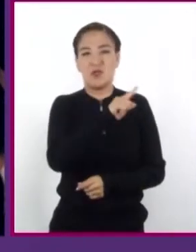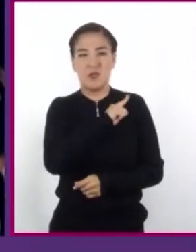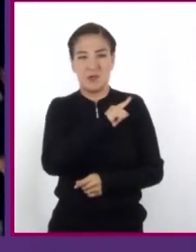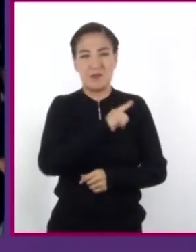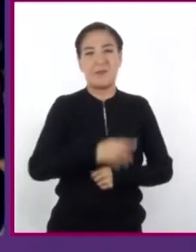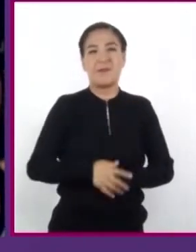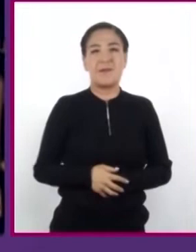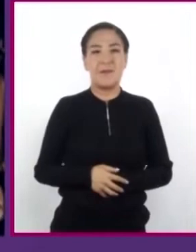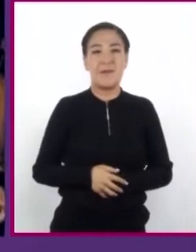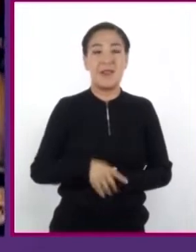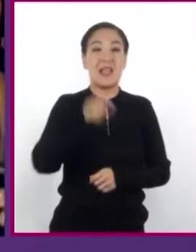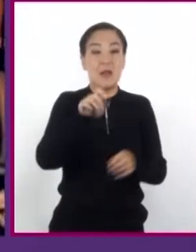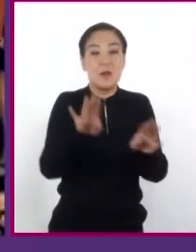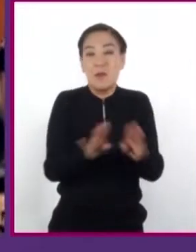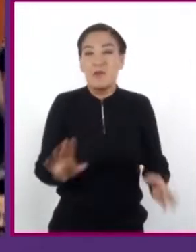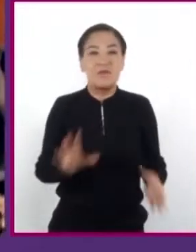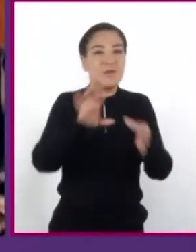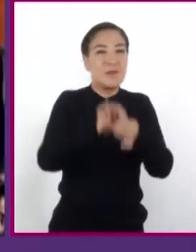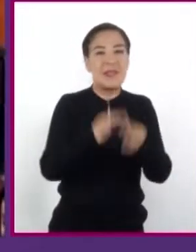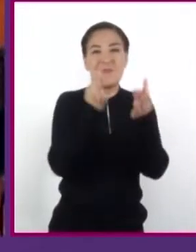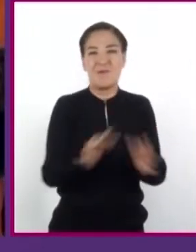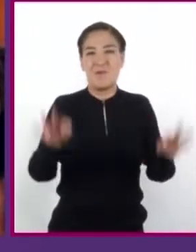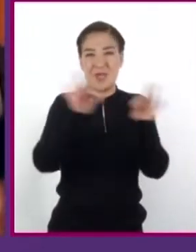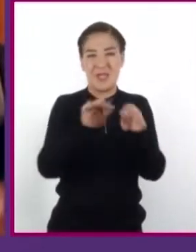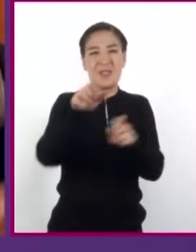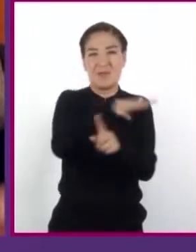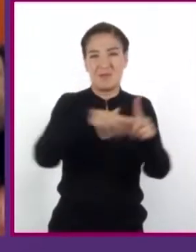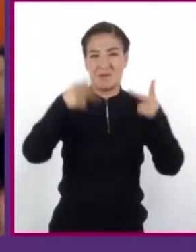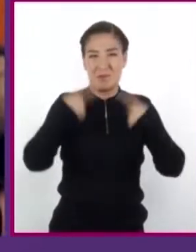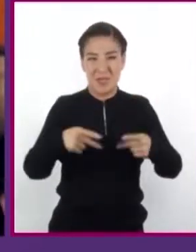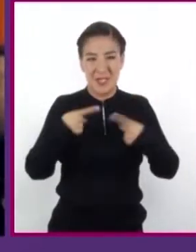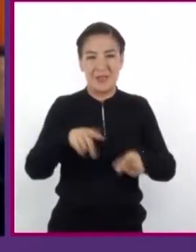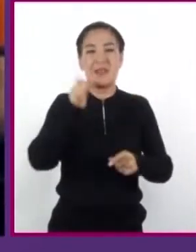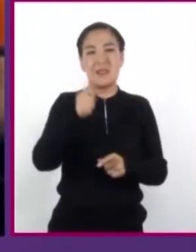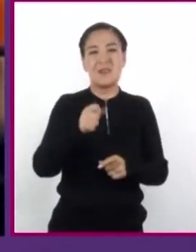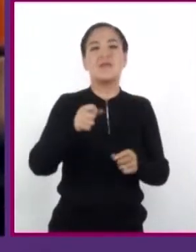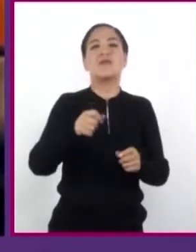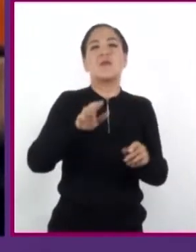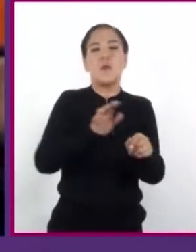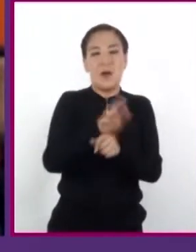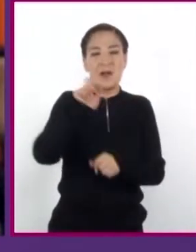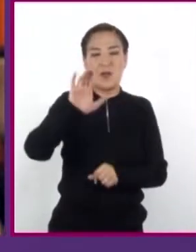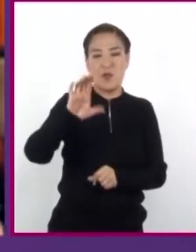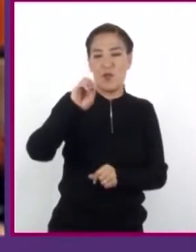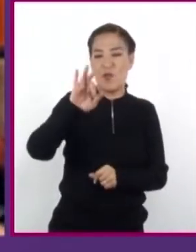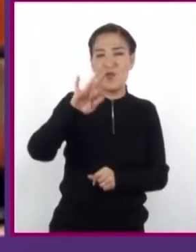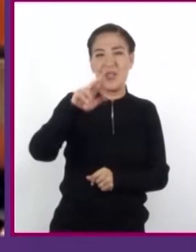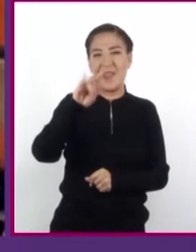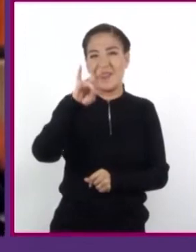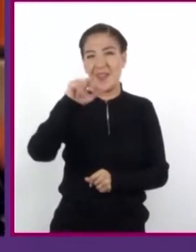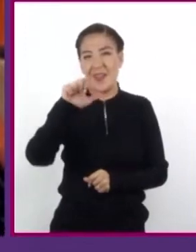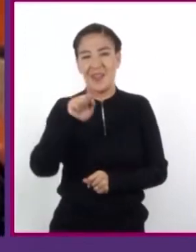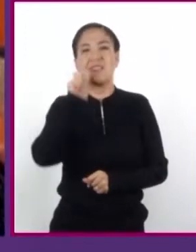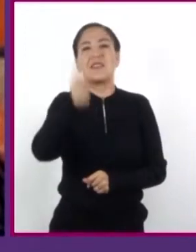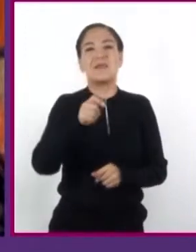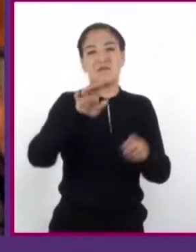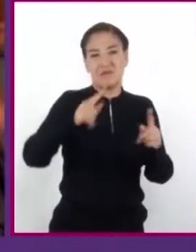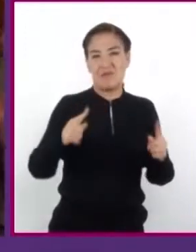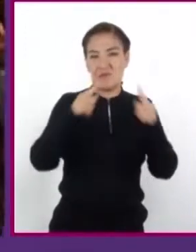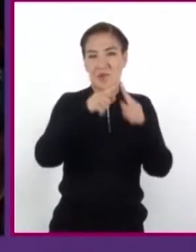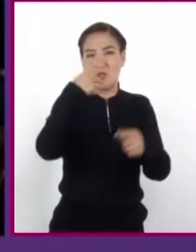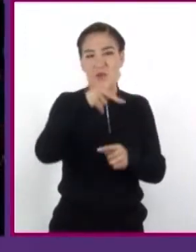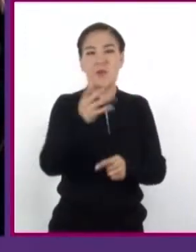Un vínculo importante entre la iglesia y la sociedad fueron las cofradías, que eran laicas pero estaban asociadas a instituciones